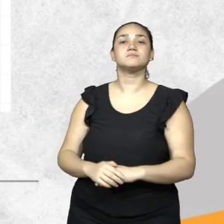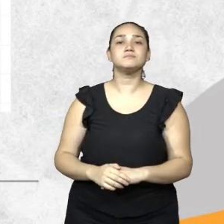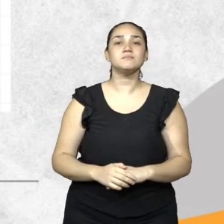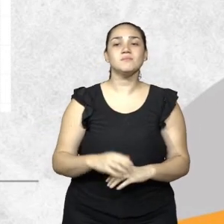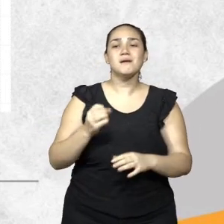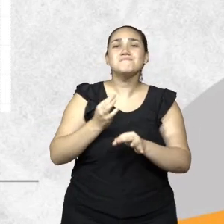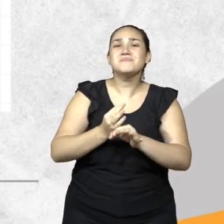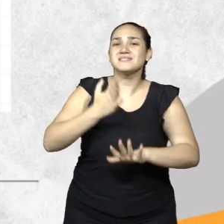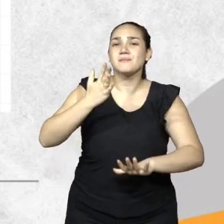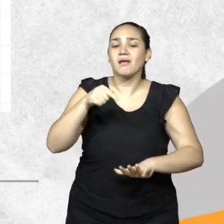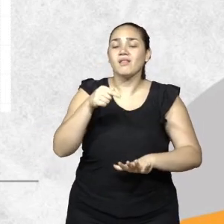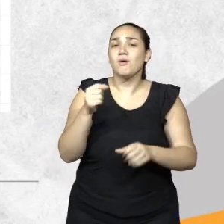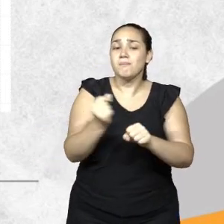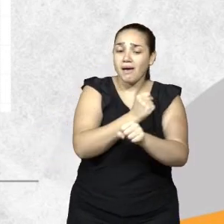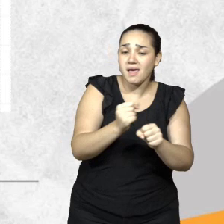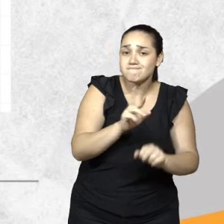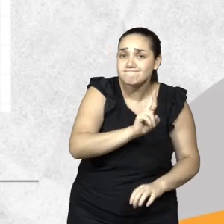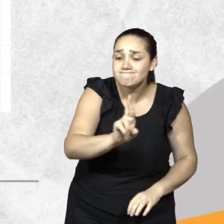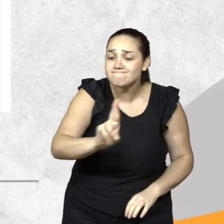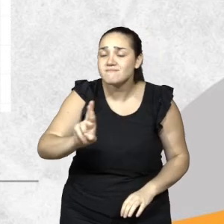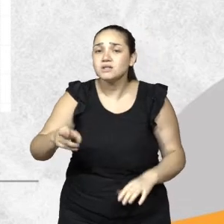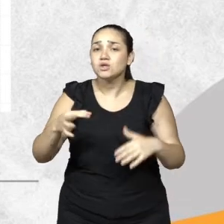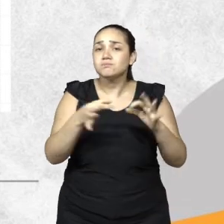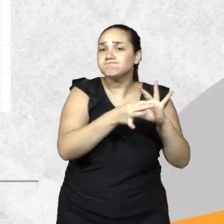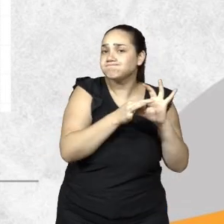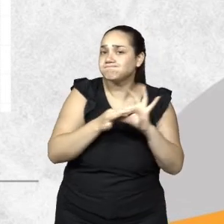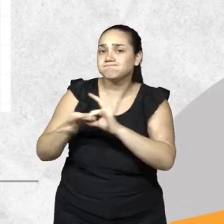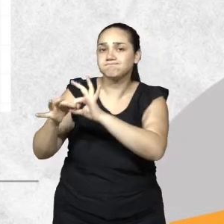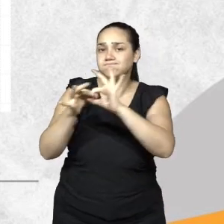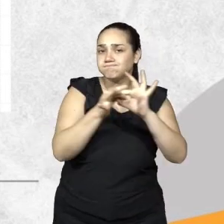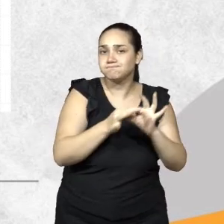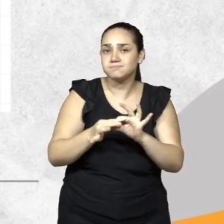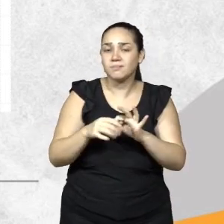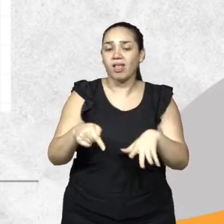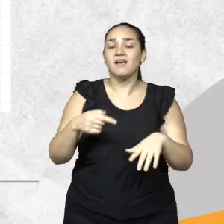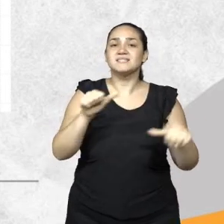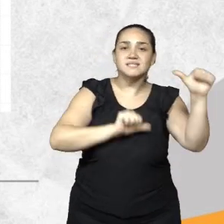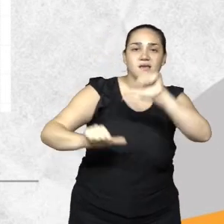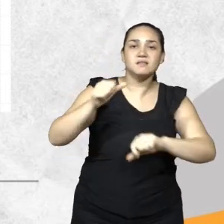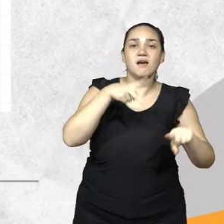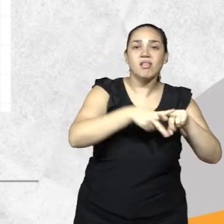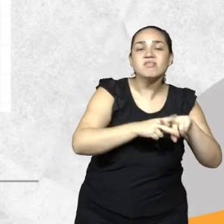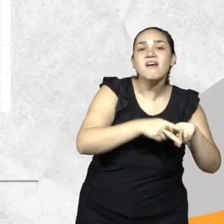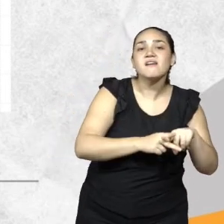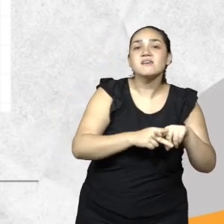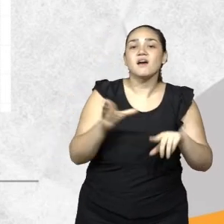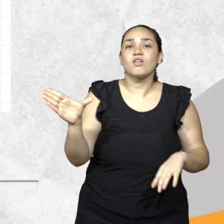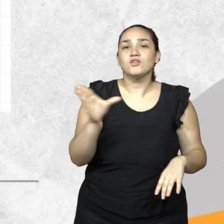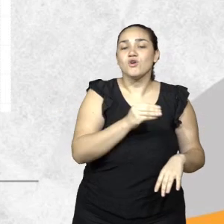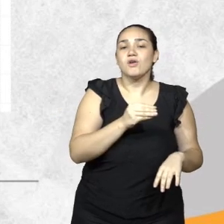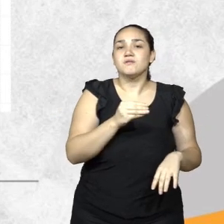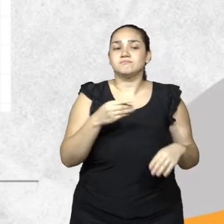especialmente estos permisos tienen que ir de la mano con las reglas unívocas de la ciencia y de la técnica para evitar todo tipo de